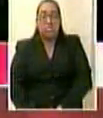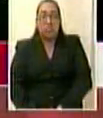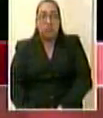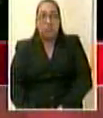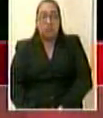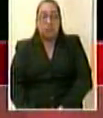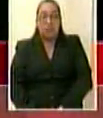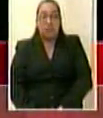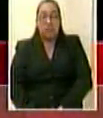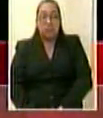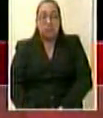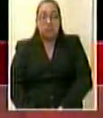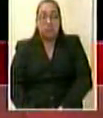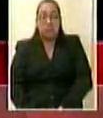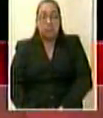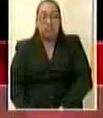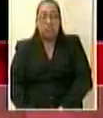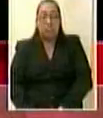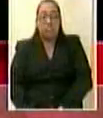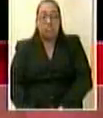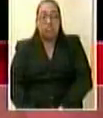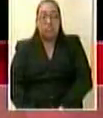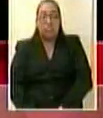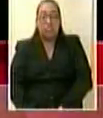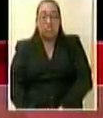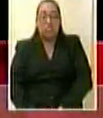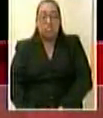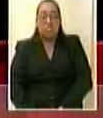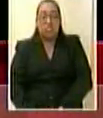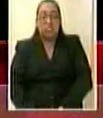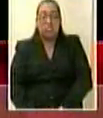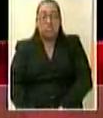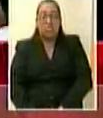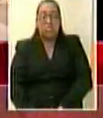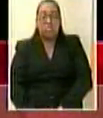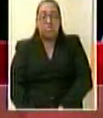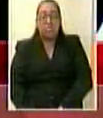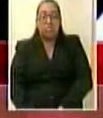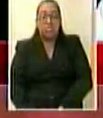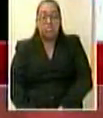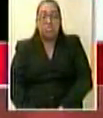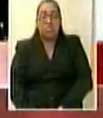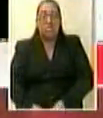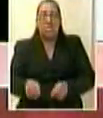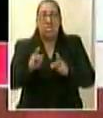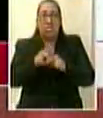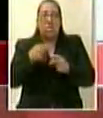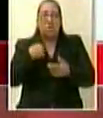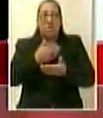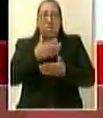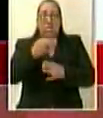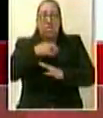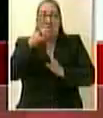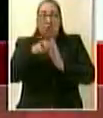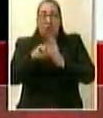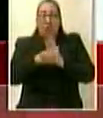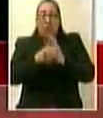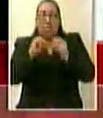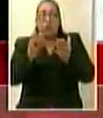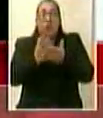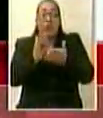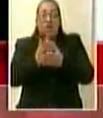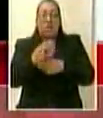congresistas. Igualmente tenemos antecedentes de aprobación de leyes similares, como es el caso del Colegio